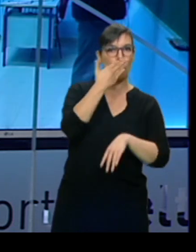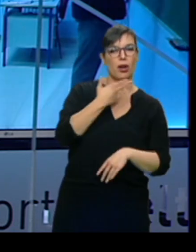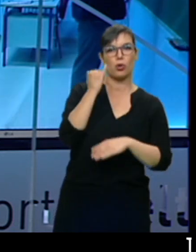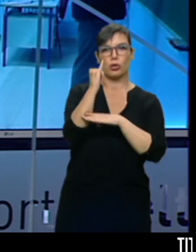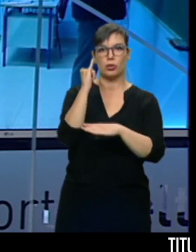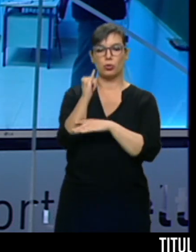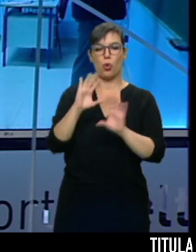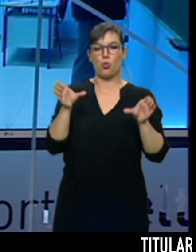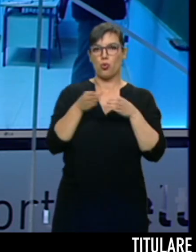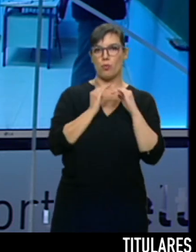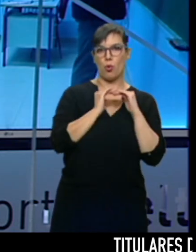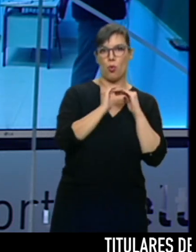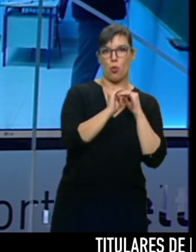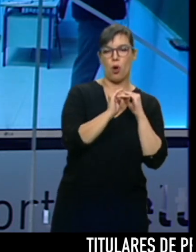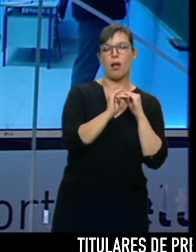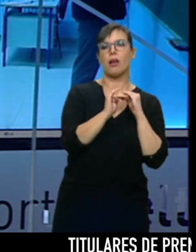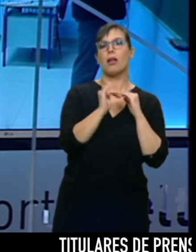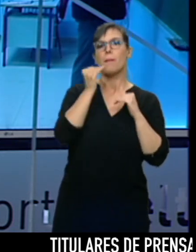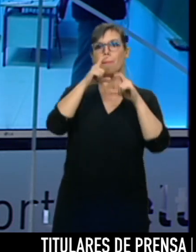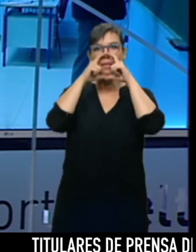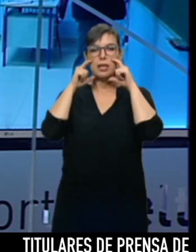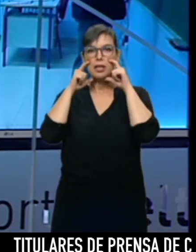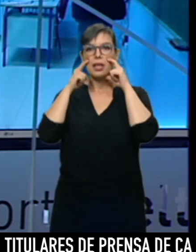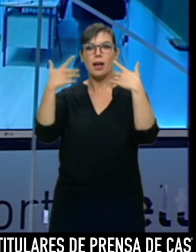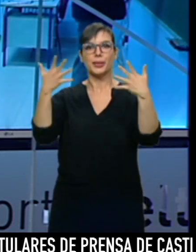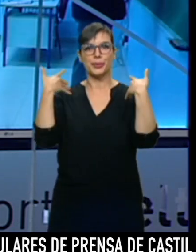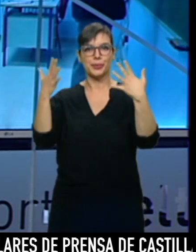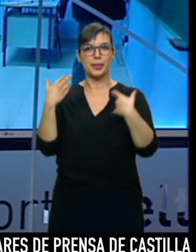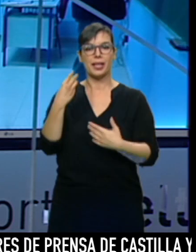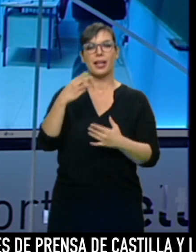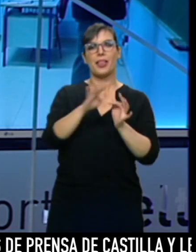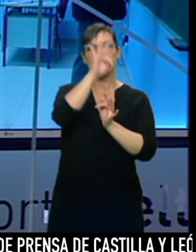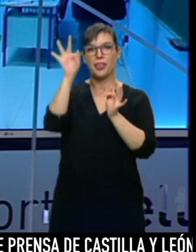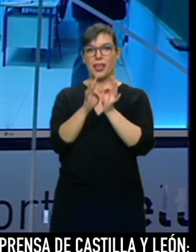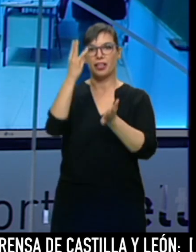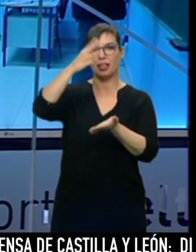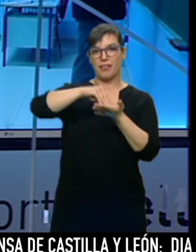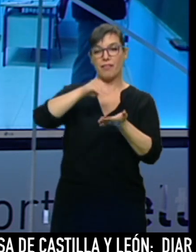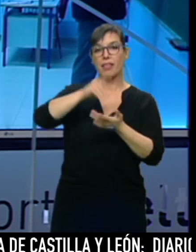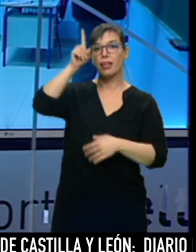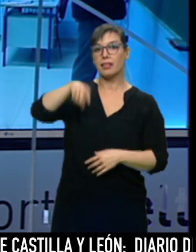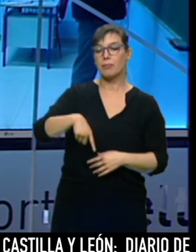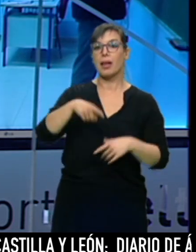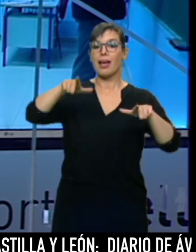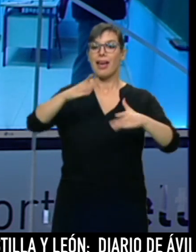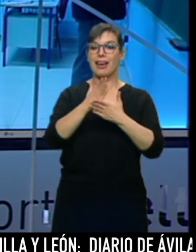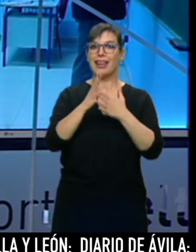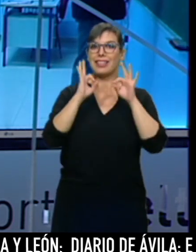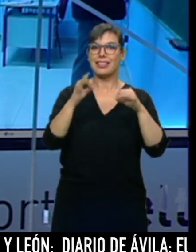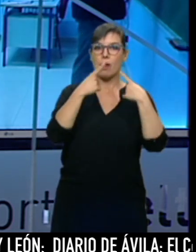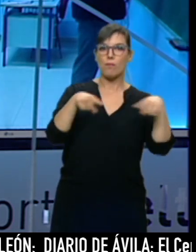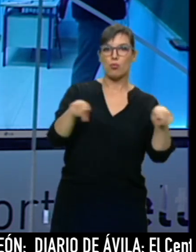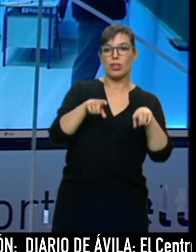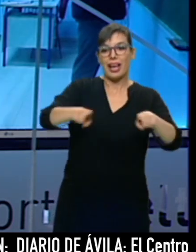Grupos burbuja, mascarillas, ventilar 3 veces al día o limpieza de las aulas de música e informática después de cada clase.